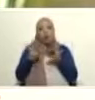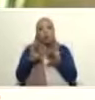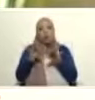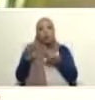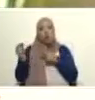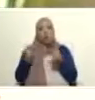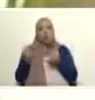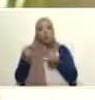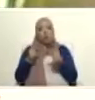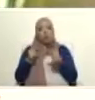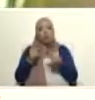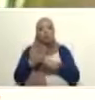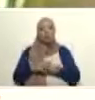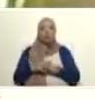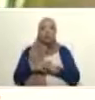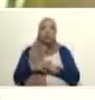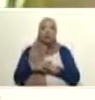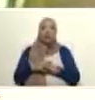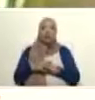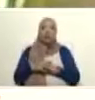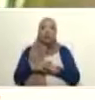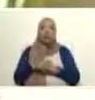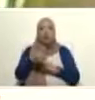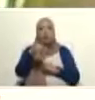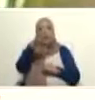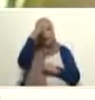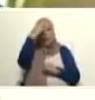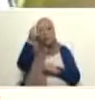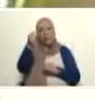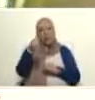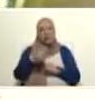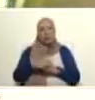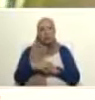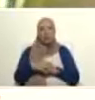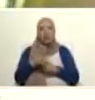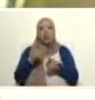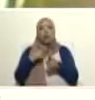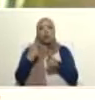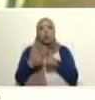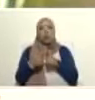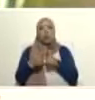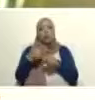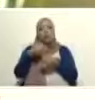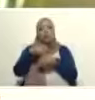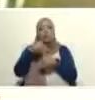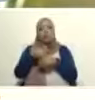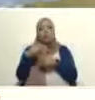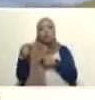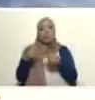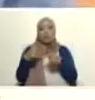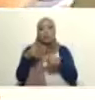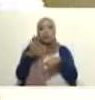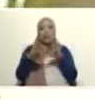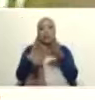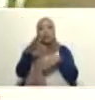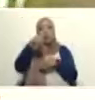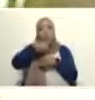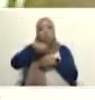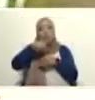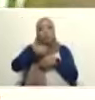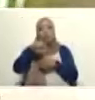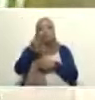como. Ustedes me entienden, ¿verdad? Que entonces un elector, 15 votos, 20